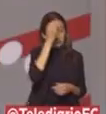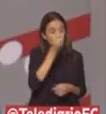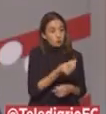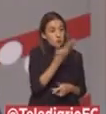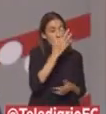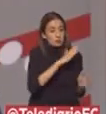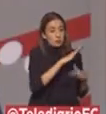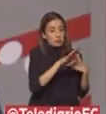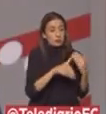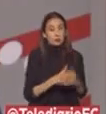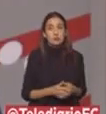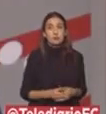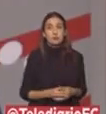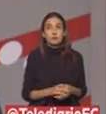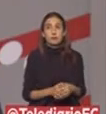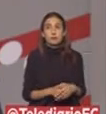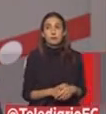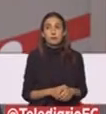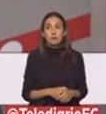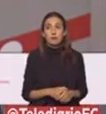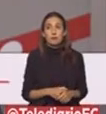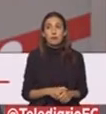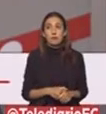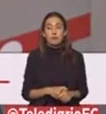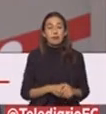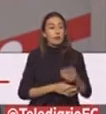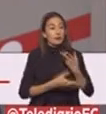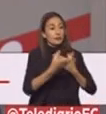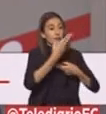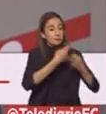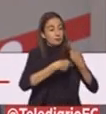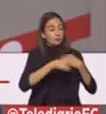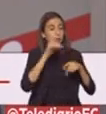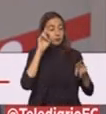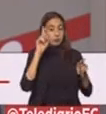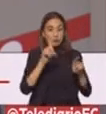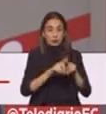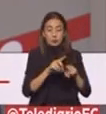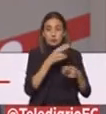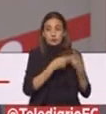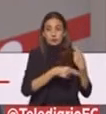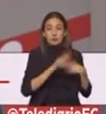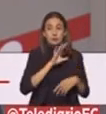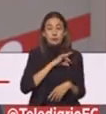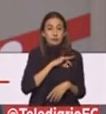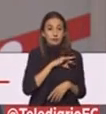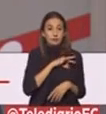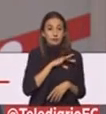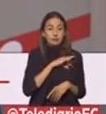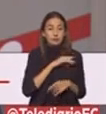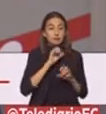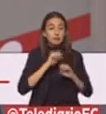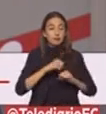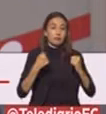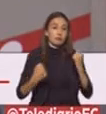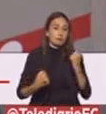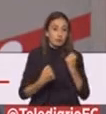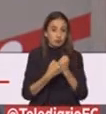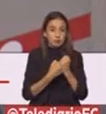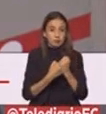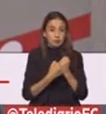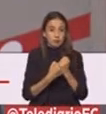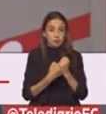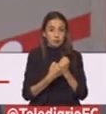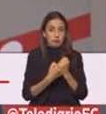a todos me parece a mí que un tratado de libre comercio con chile principalmente favorece la